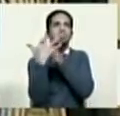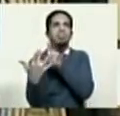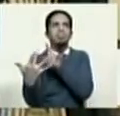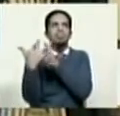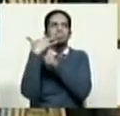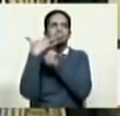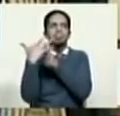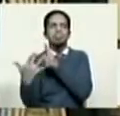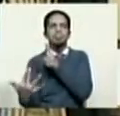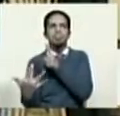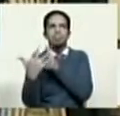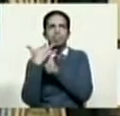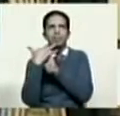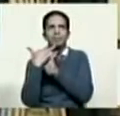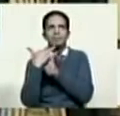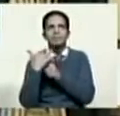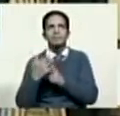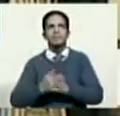manipulaciones,